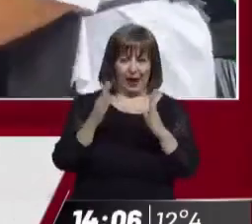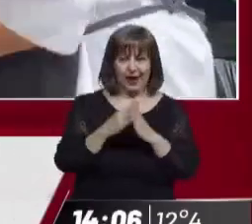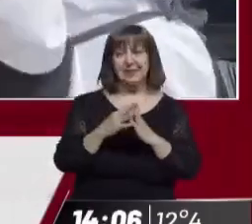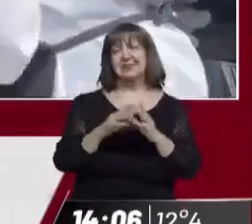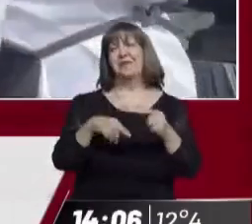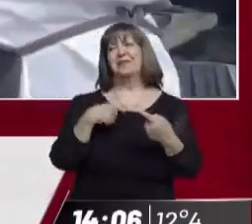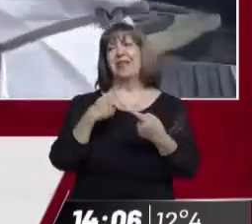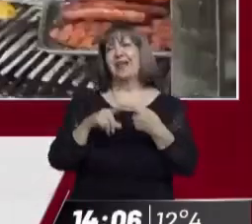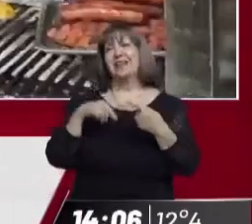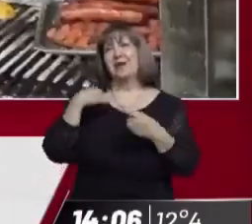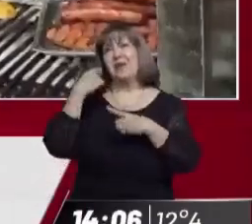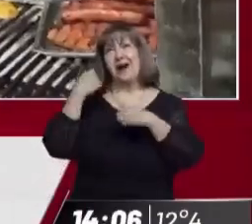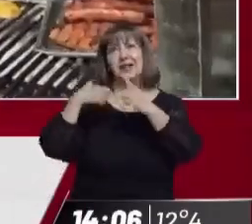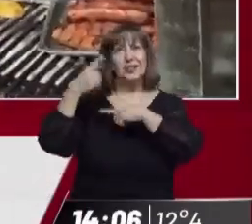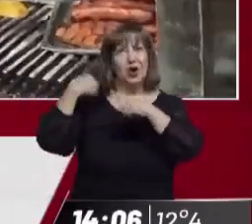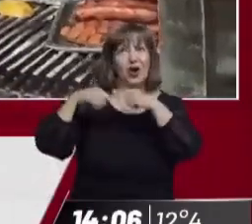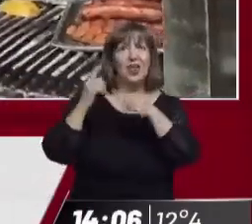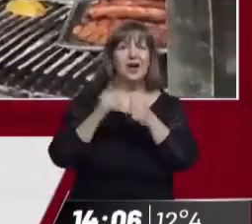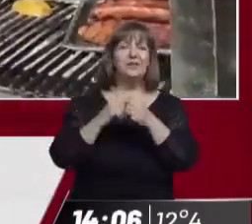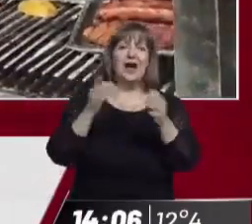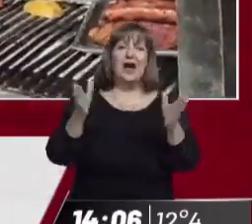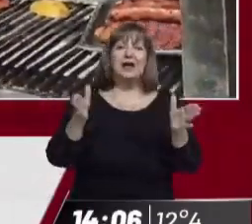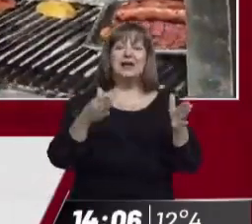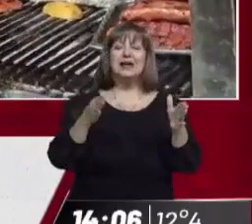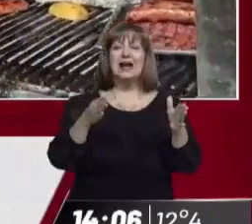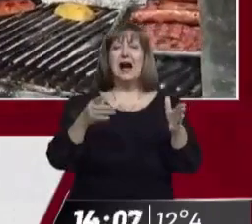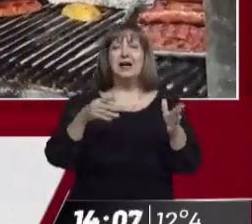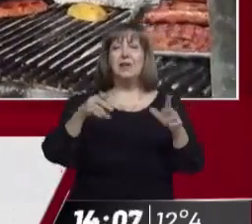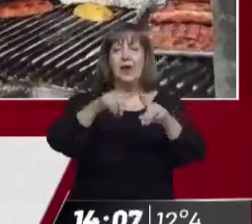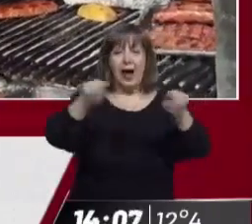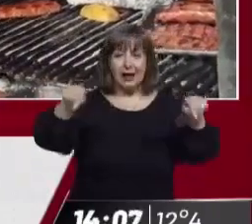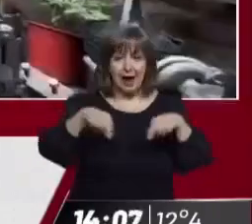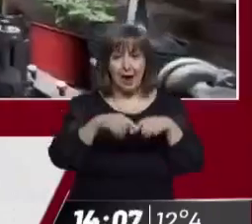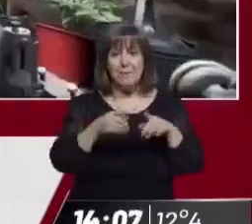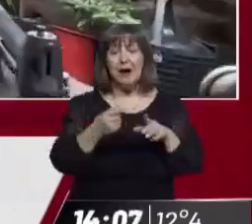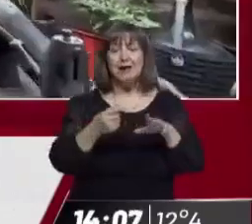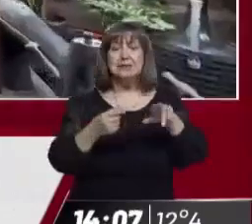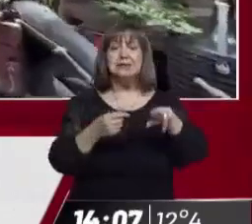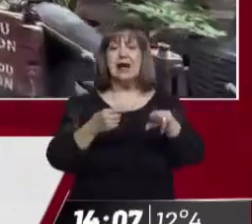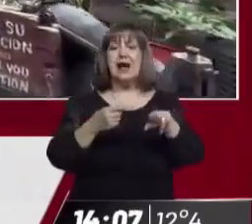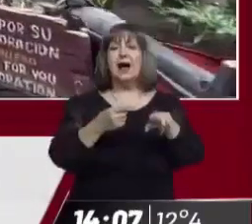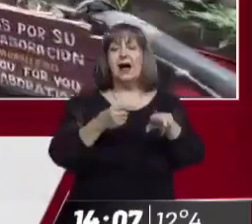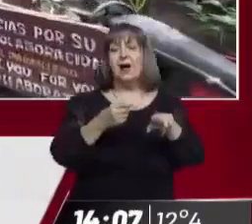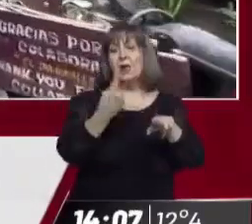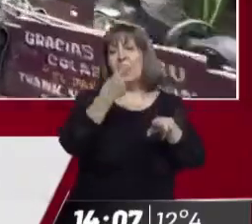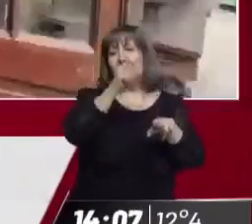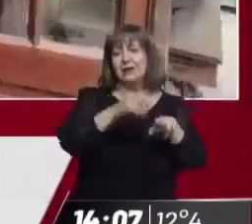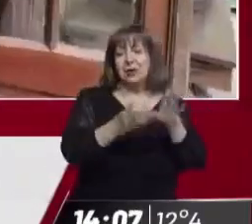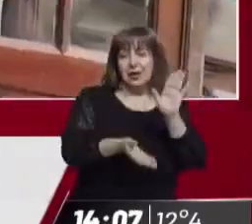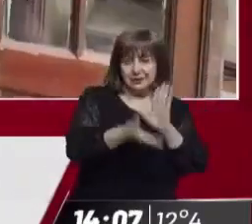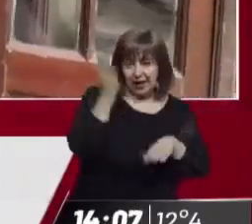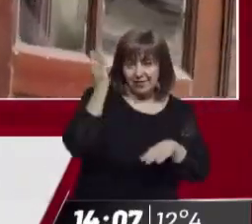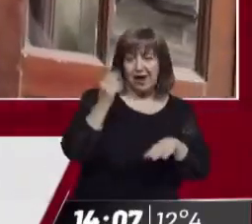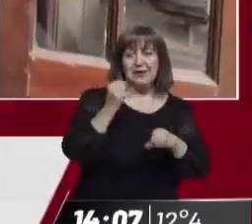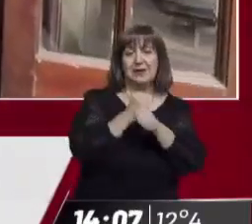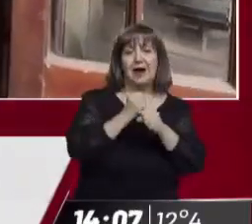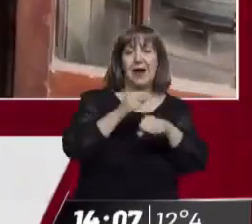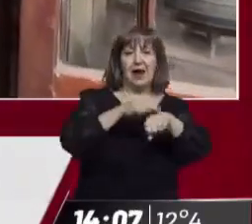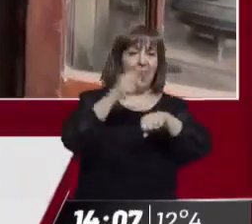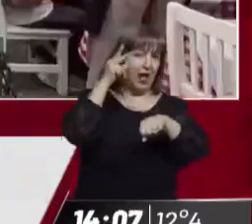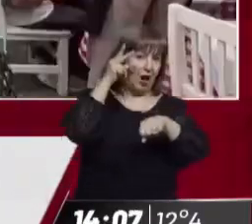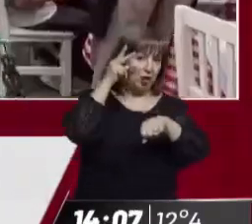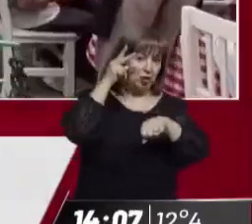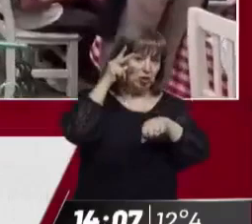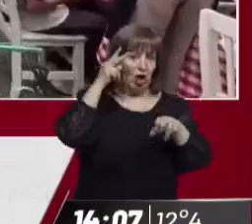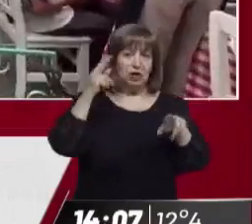historias. Había, por ejemplo, camas calientes. Era cuando alguien se iba a trabajar a las 8 de la mañana y